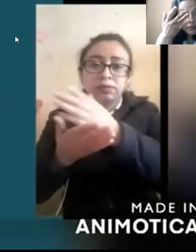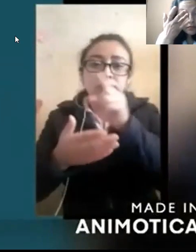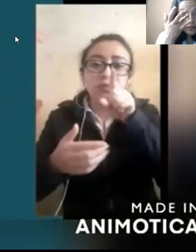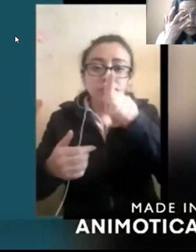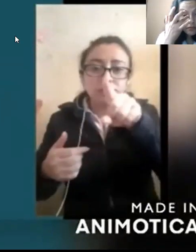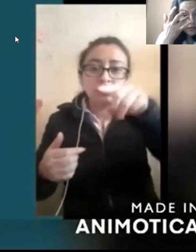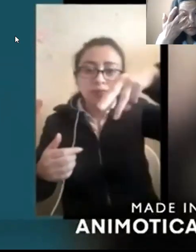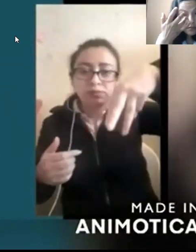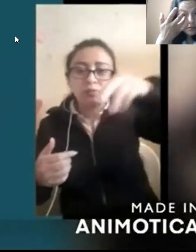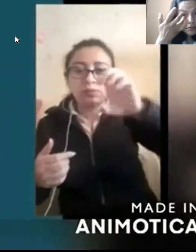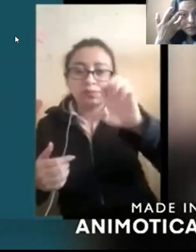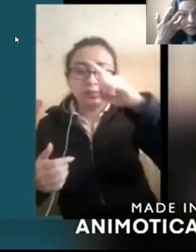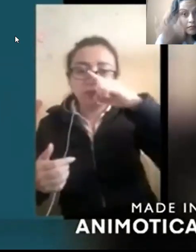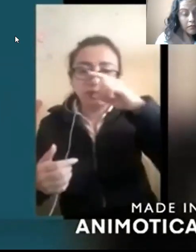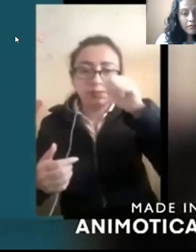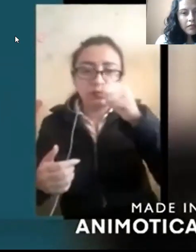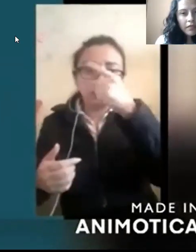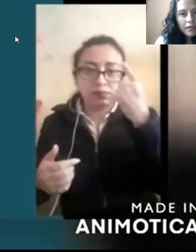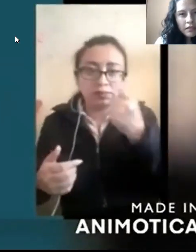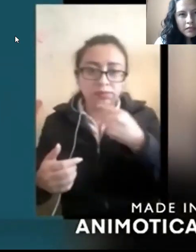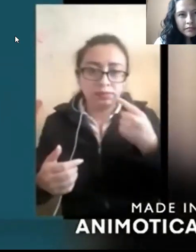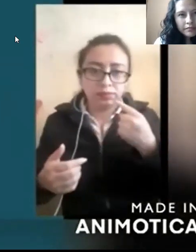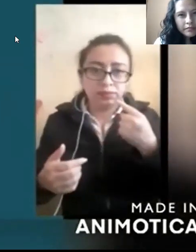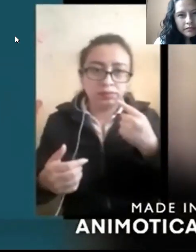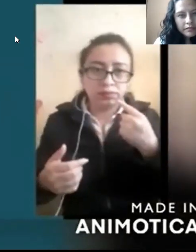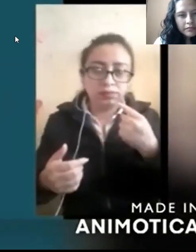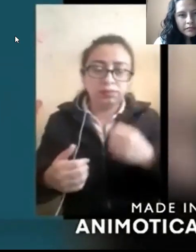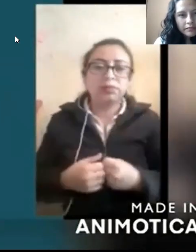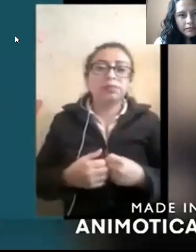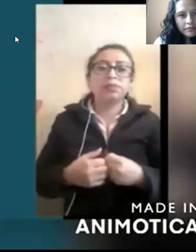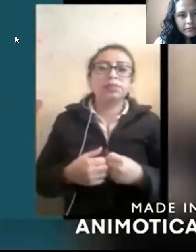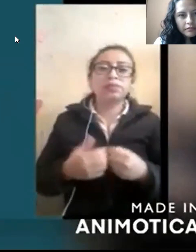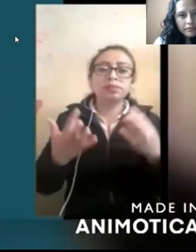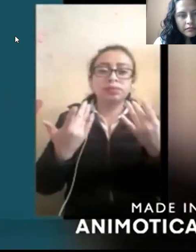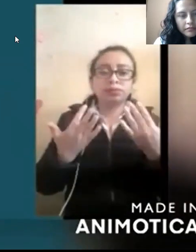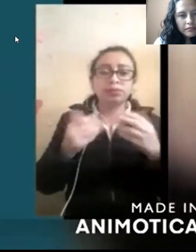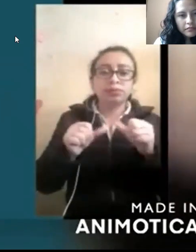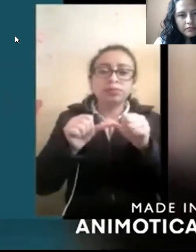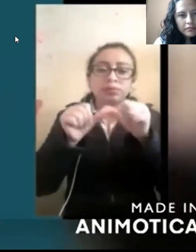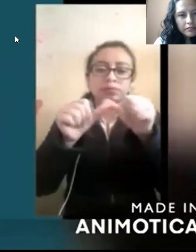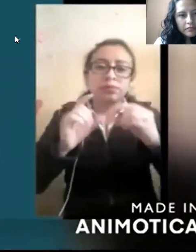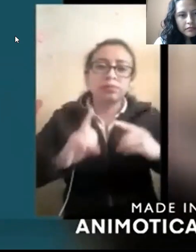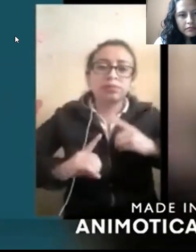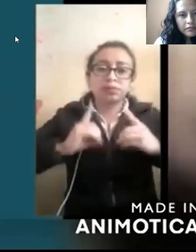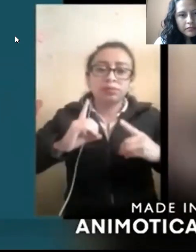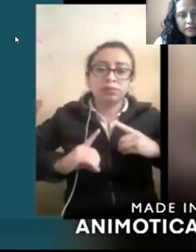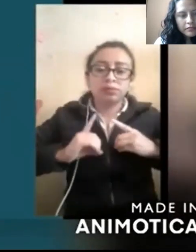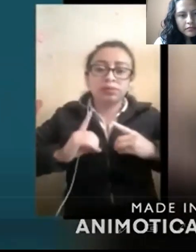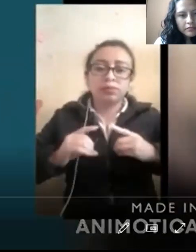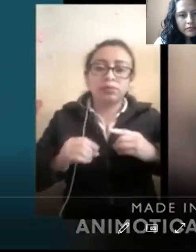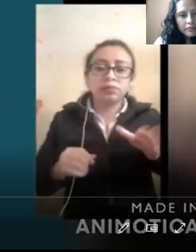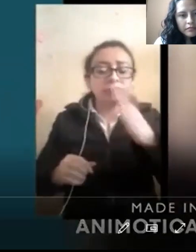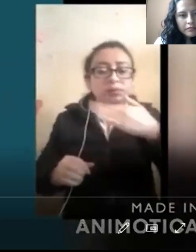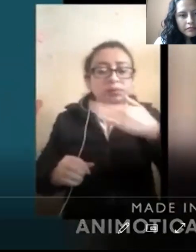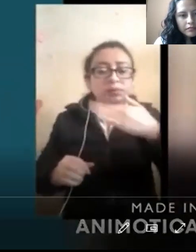confeti leemos: soy testigo de todo el esfuerzo y dedicación que pones para alcanzar tus logros. Espero seguir disfrutando de los muchos logros que